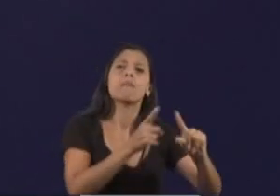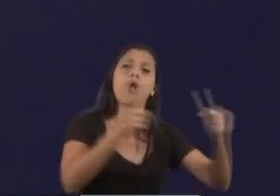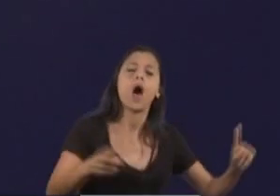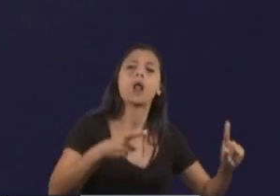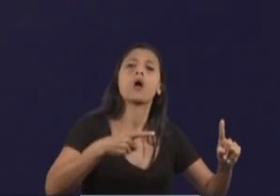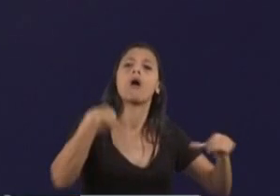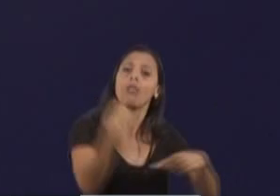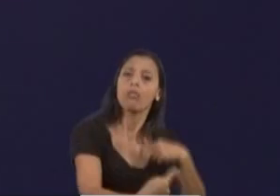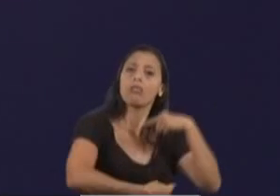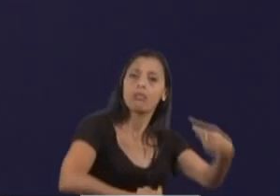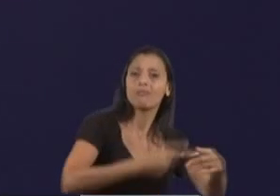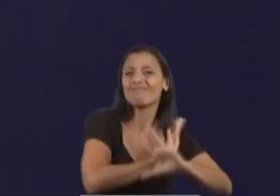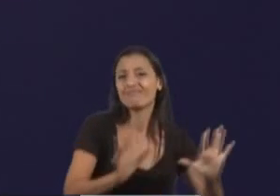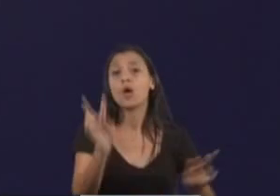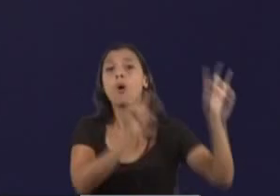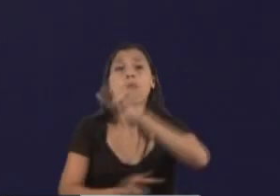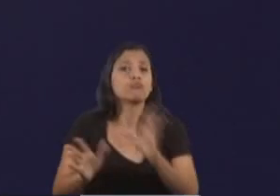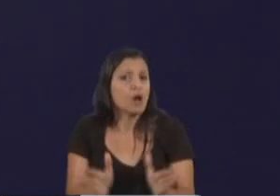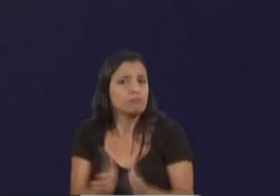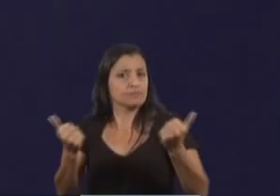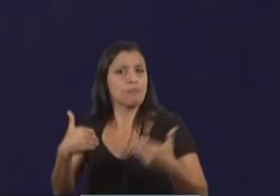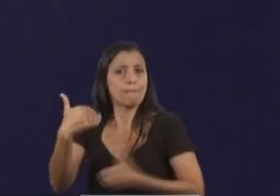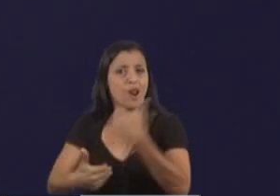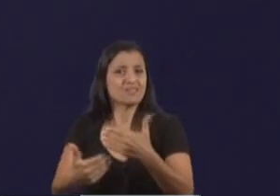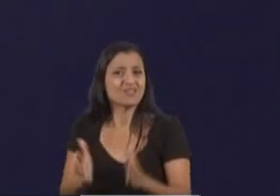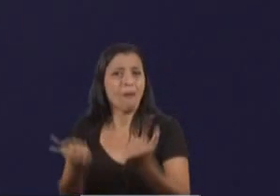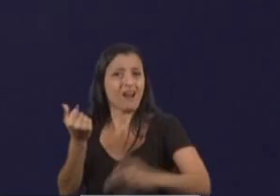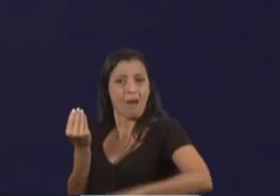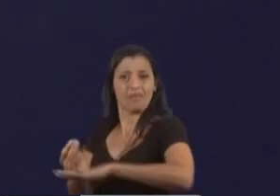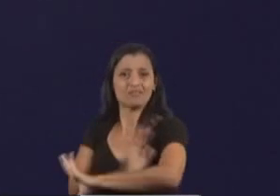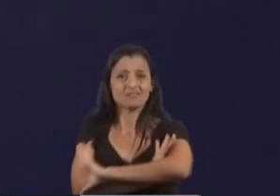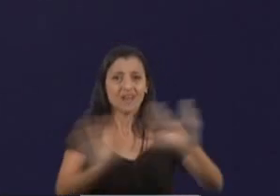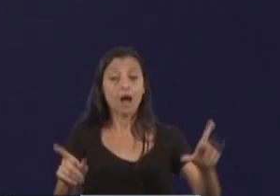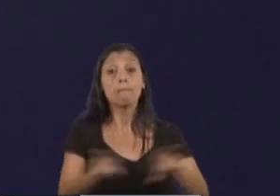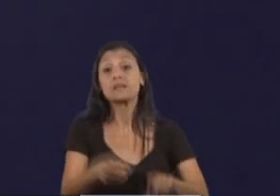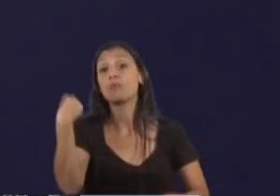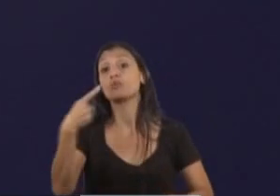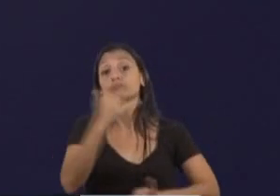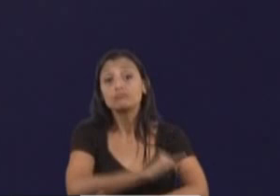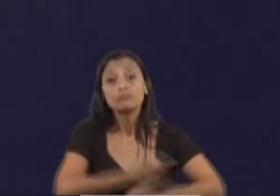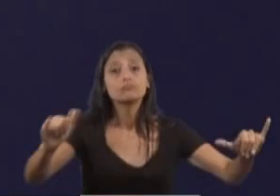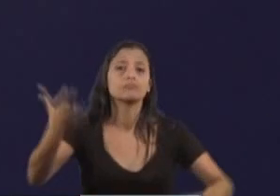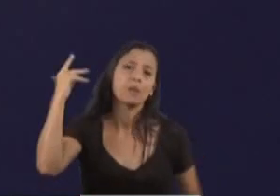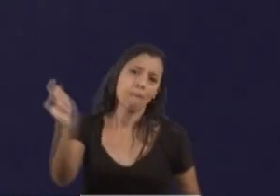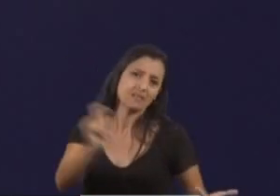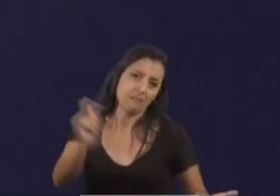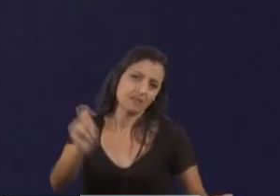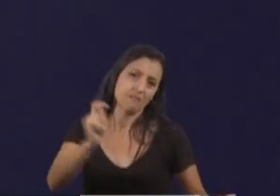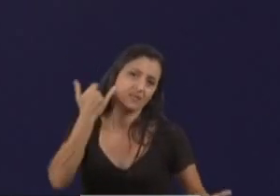y efectivamente acelerar con el proceso que igual ya habíamos anunciado hacía muchos meses